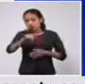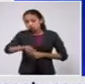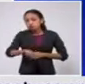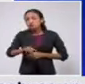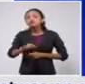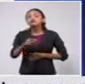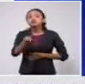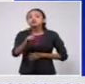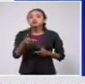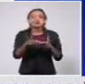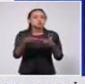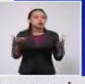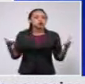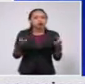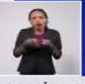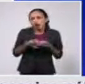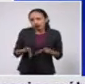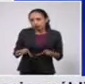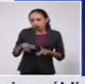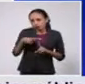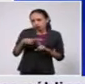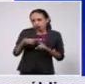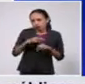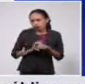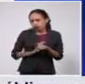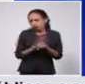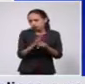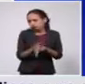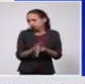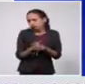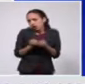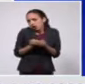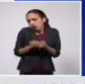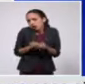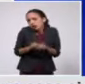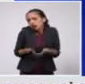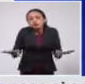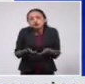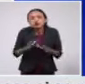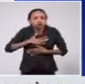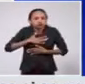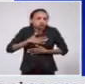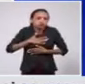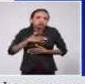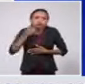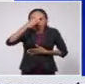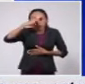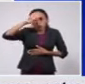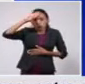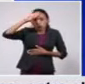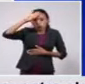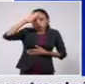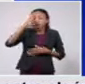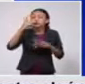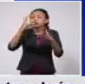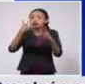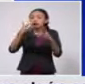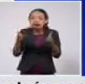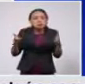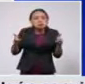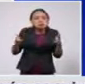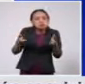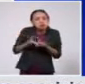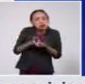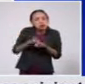de los casos autóctonos, de la transmisión propia de nuestro país y una cifra reducida